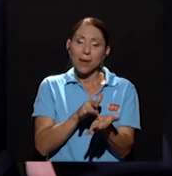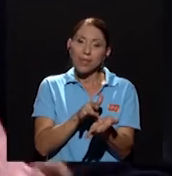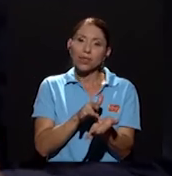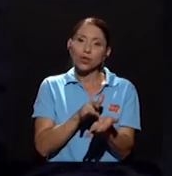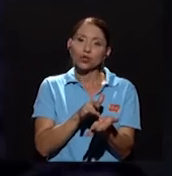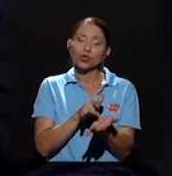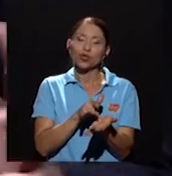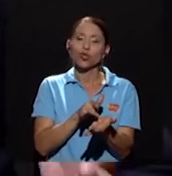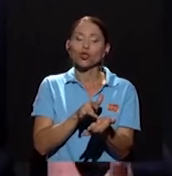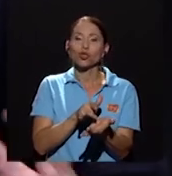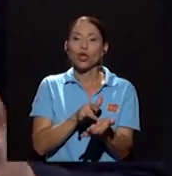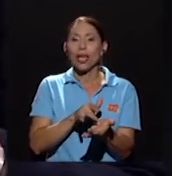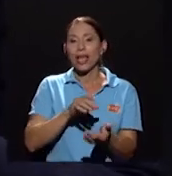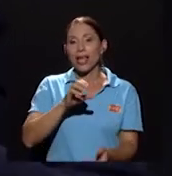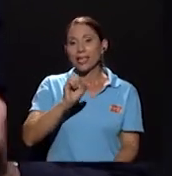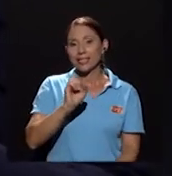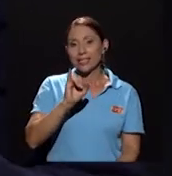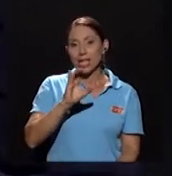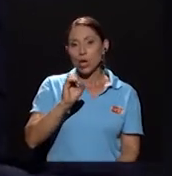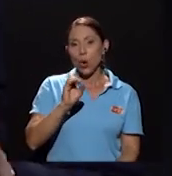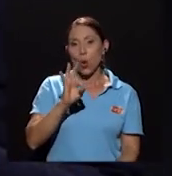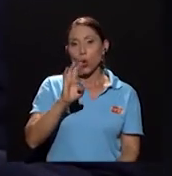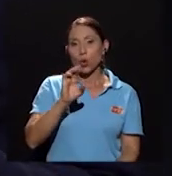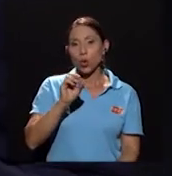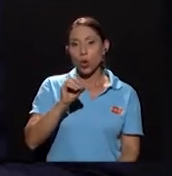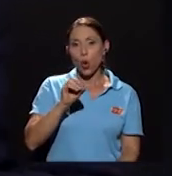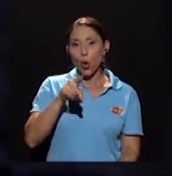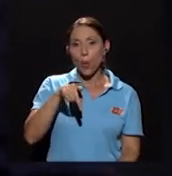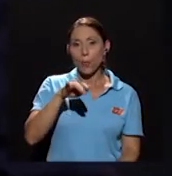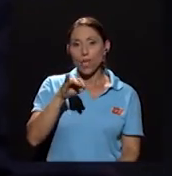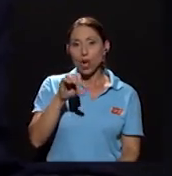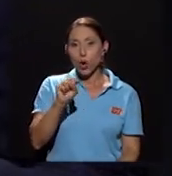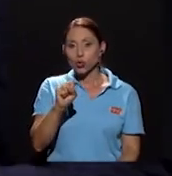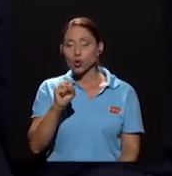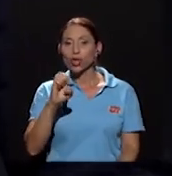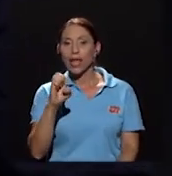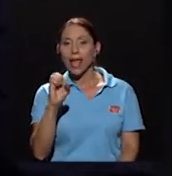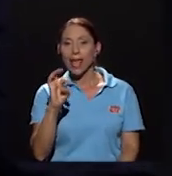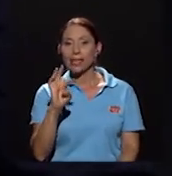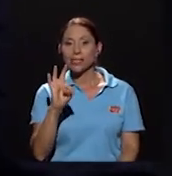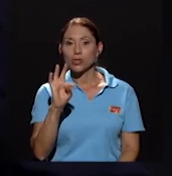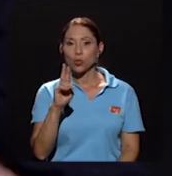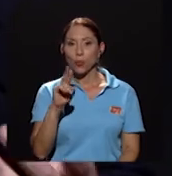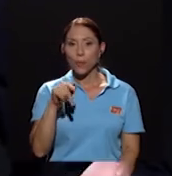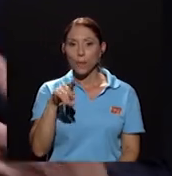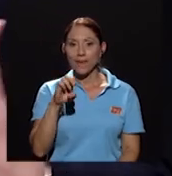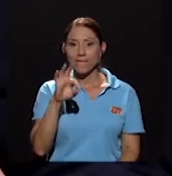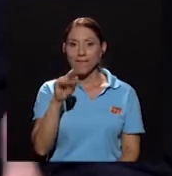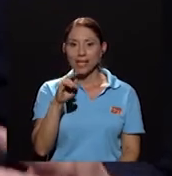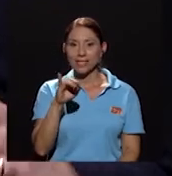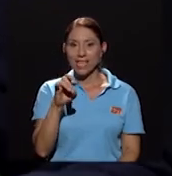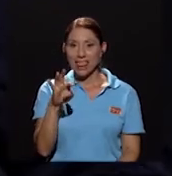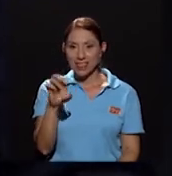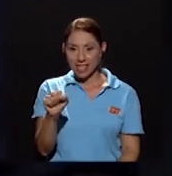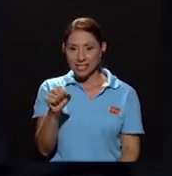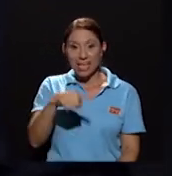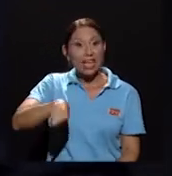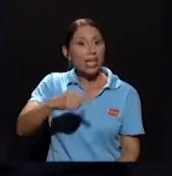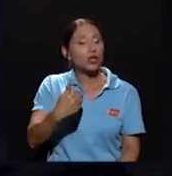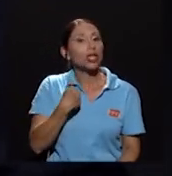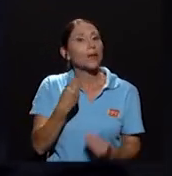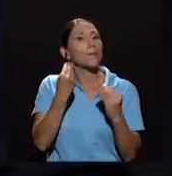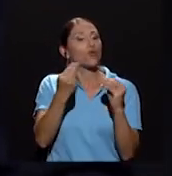psicotrópicos y estupefacientes que son de alto de alta regulación que llamamos pero quisiéramos obviamente